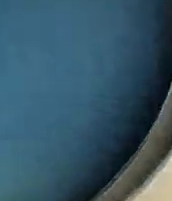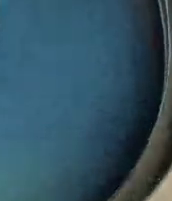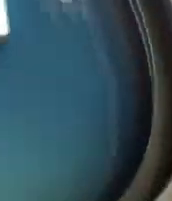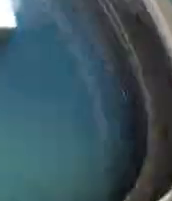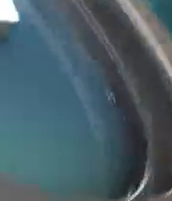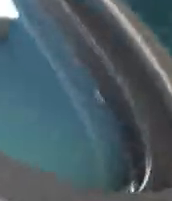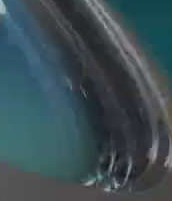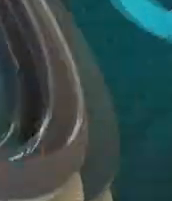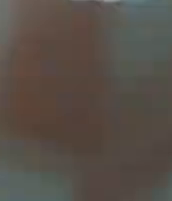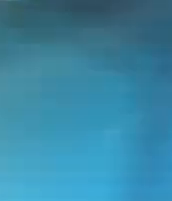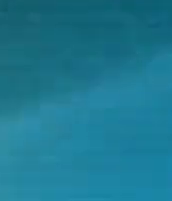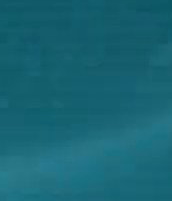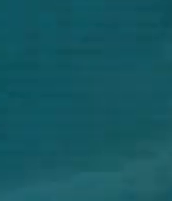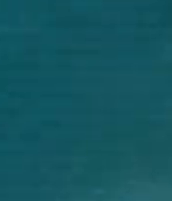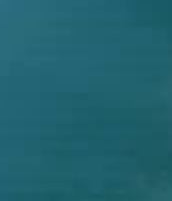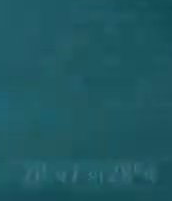ah